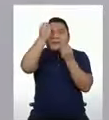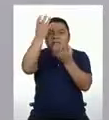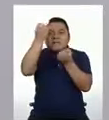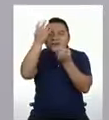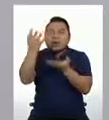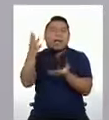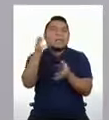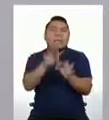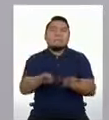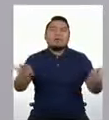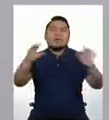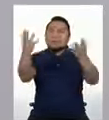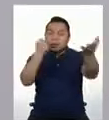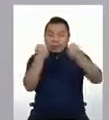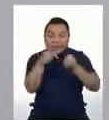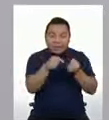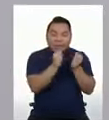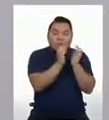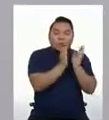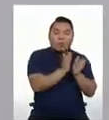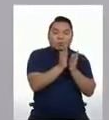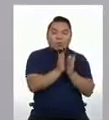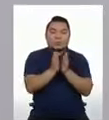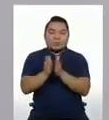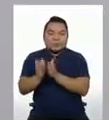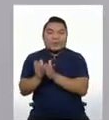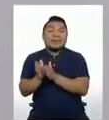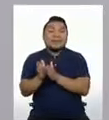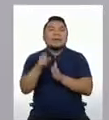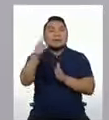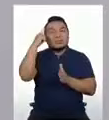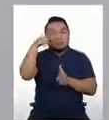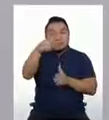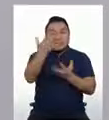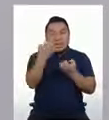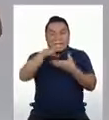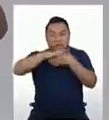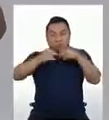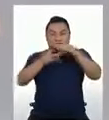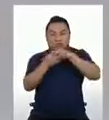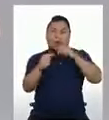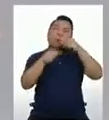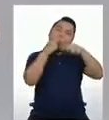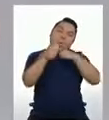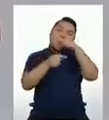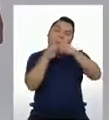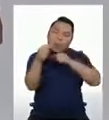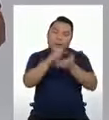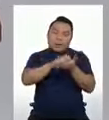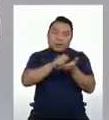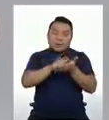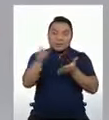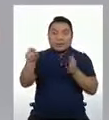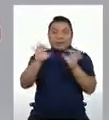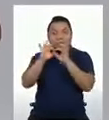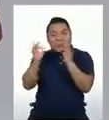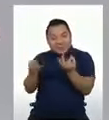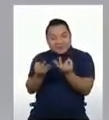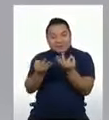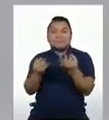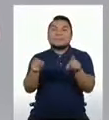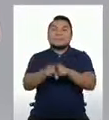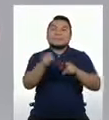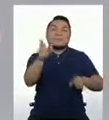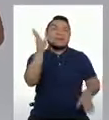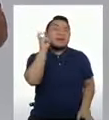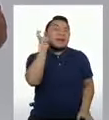importante, ordenarla y organizarla. Si lo que queremos es escribir una historia a partir de lo que conversamos con nuestra familia o a partir de lo